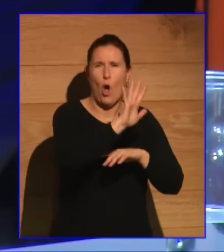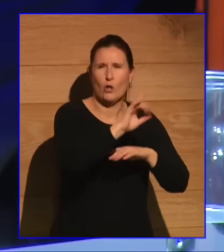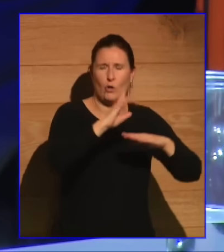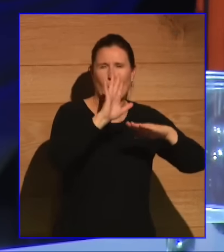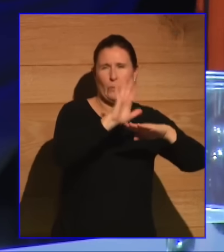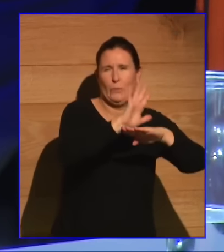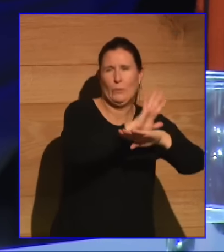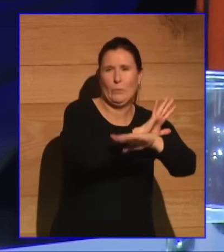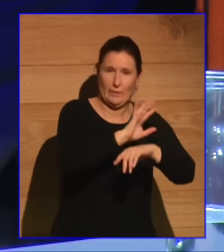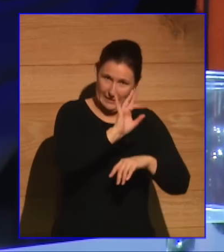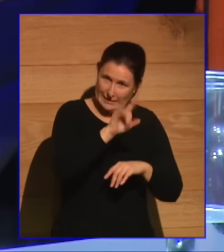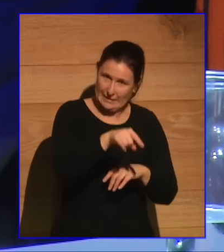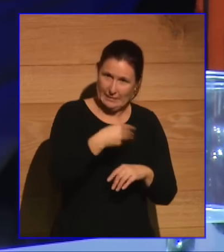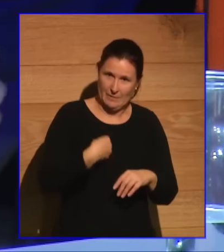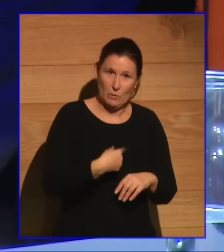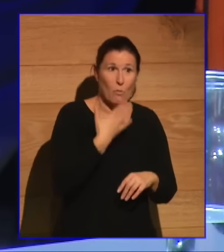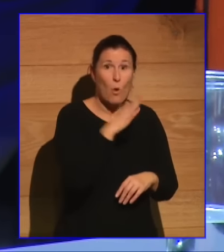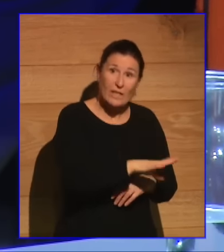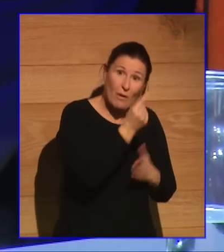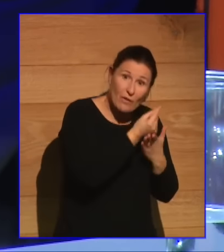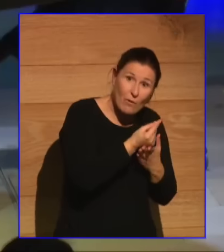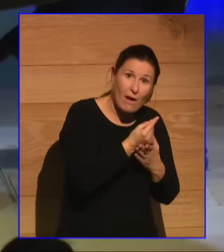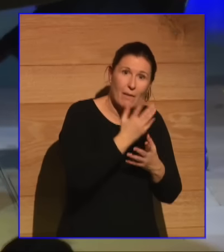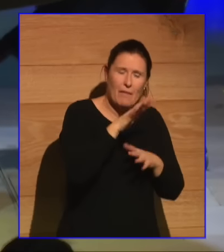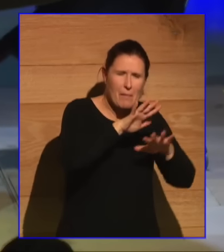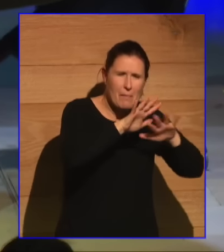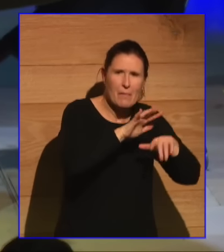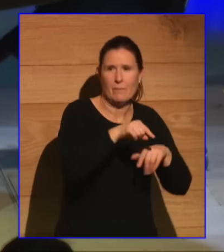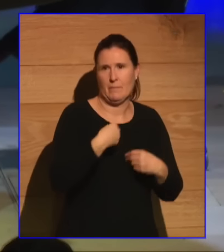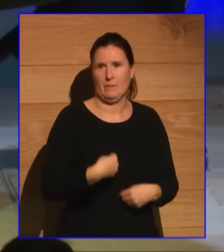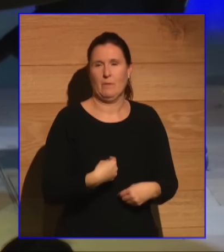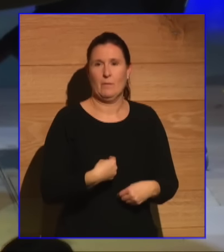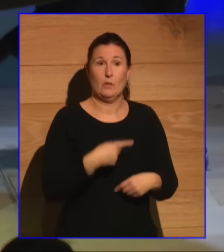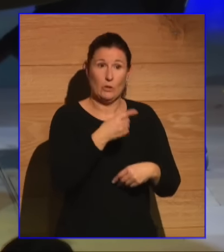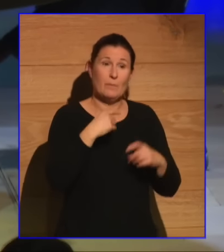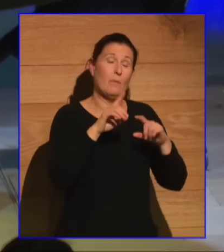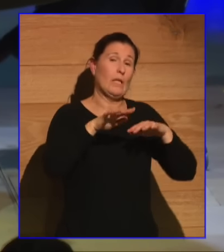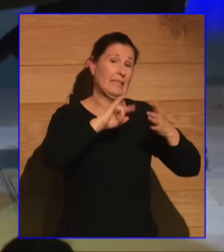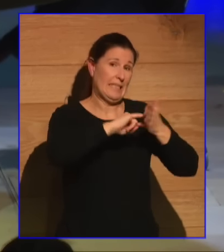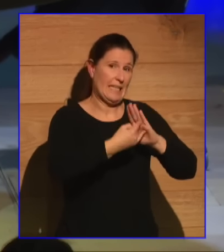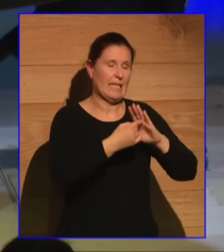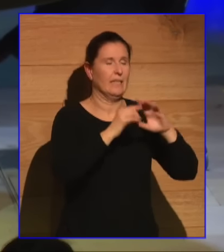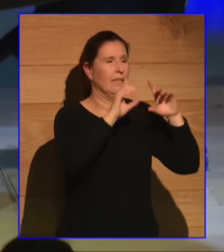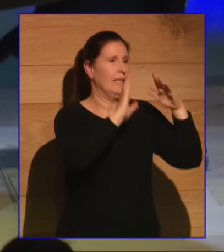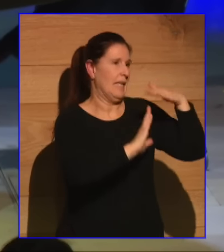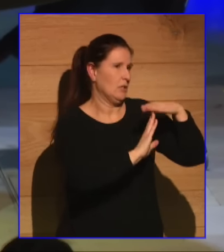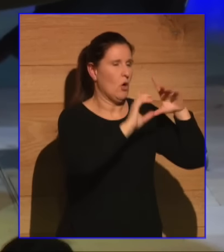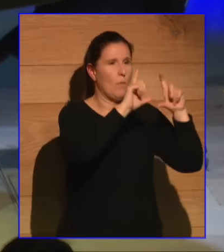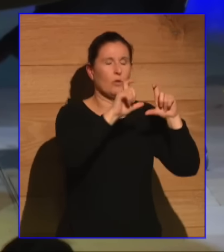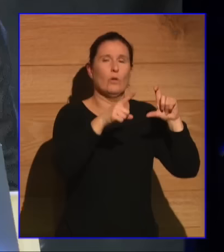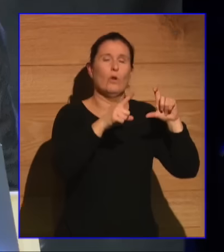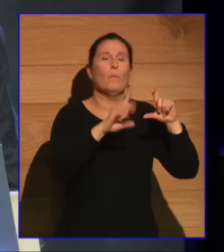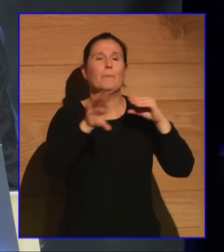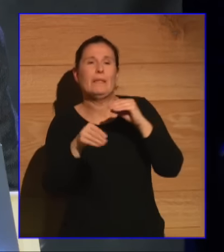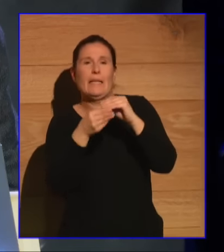se ha salido de la línea al pintar, ¿no? Eso es. Entonces el stop motion se le añadió una técnica que llamaron go motion, por